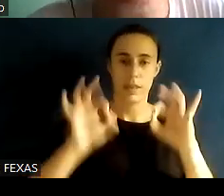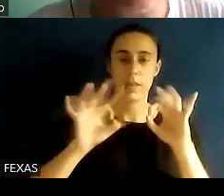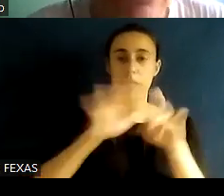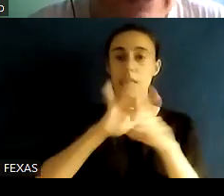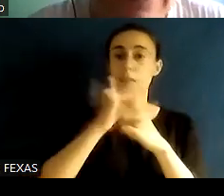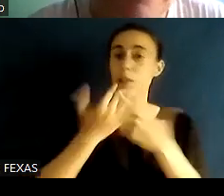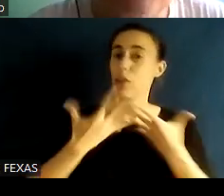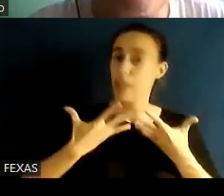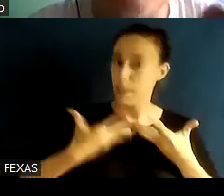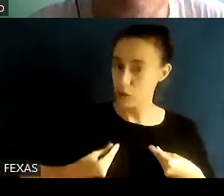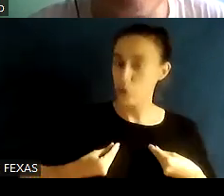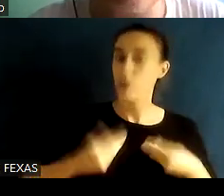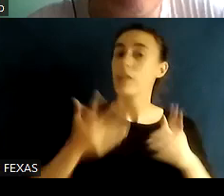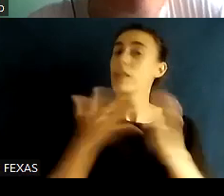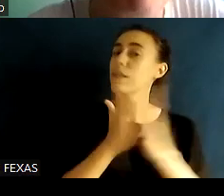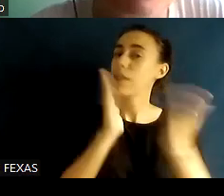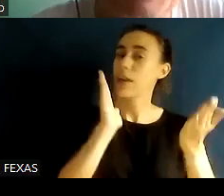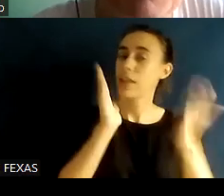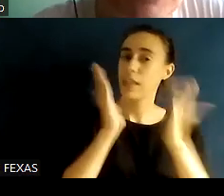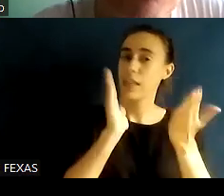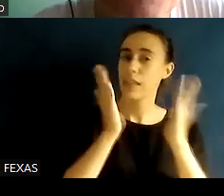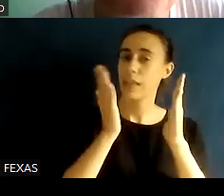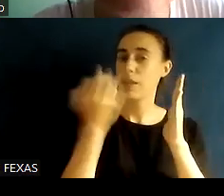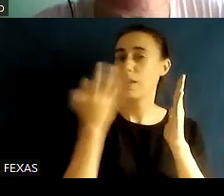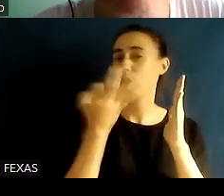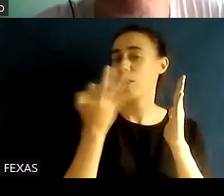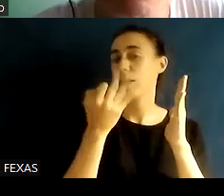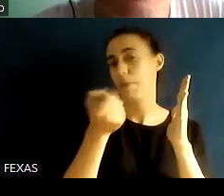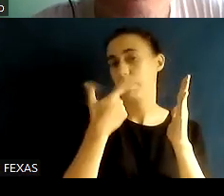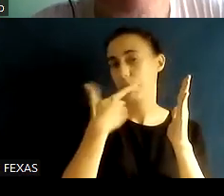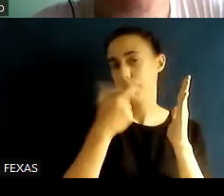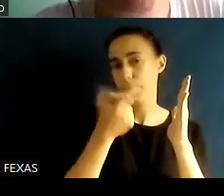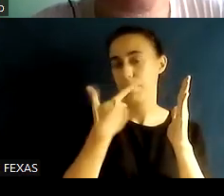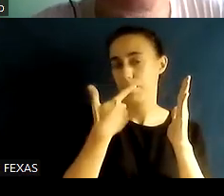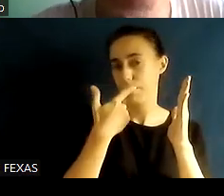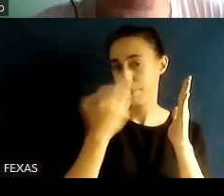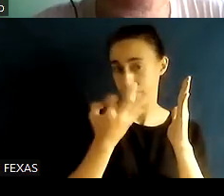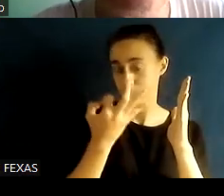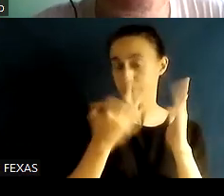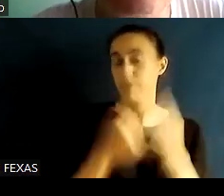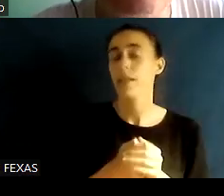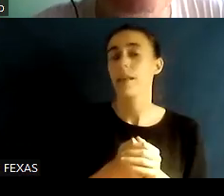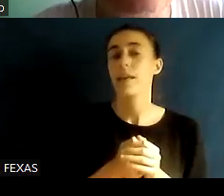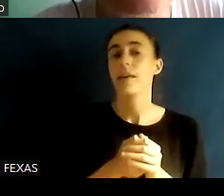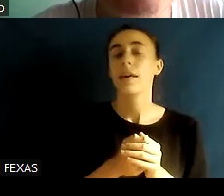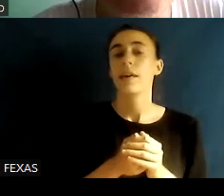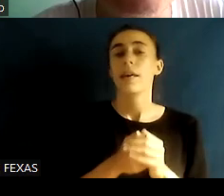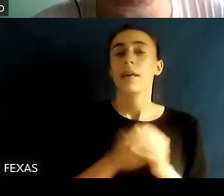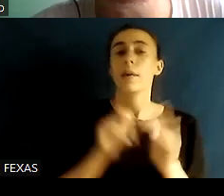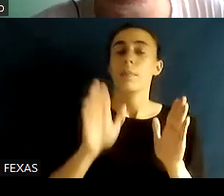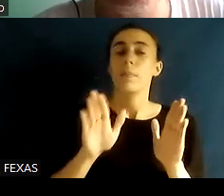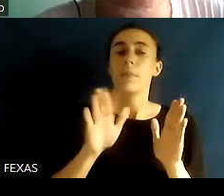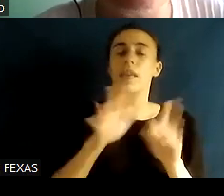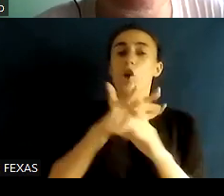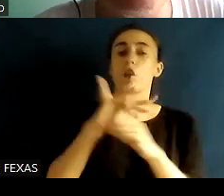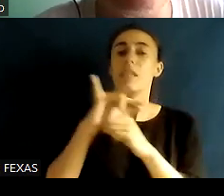depresivo y por lo tanto el tratamiento ya va a ser probablemente medicamentoso. Pero podemos tratar todos los estados de